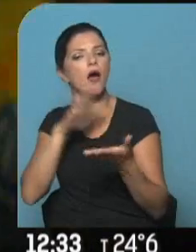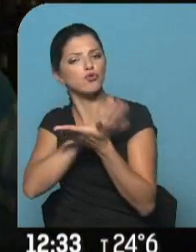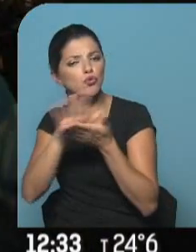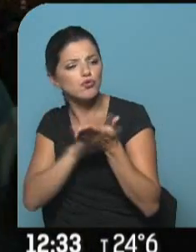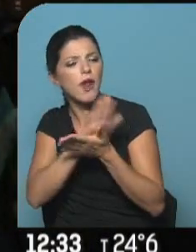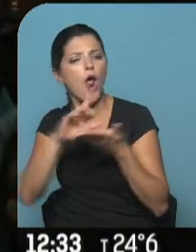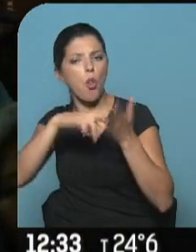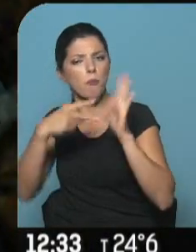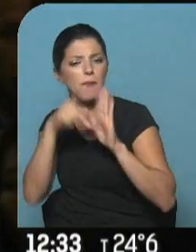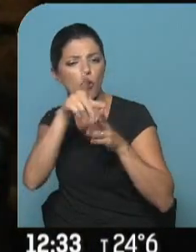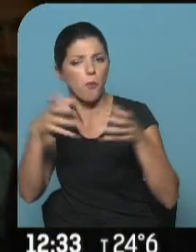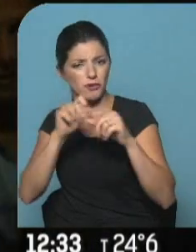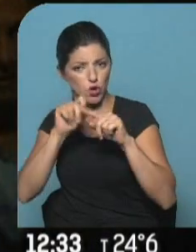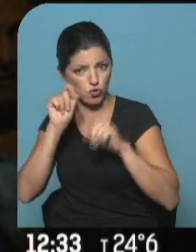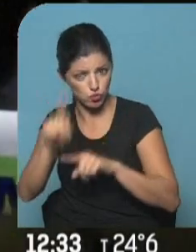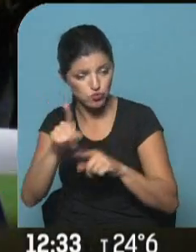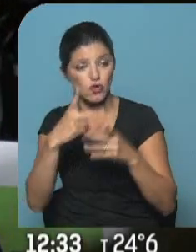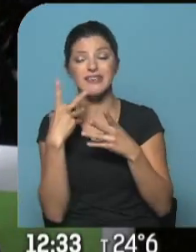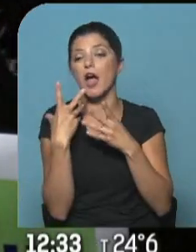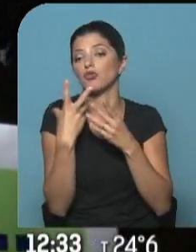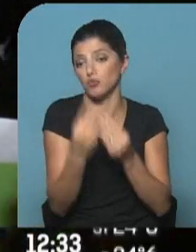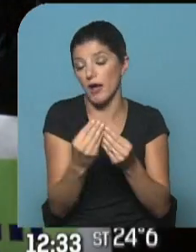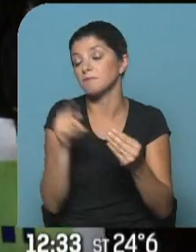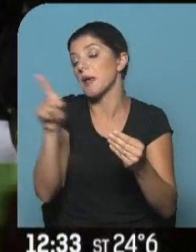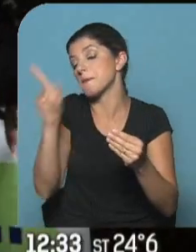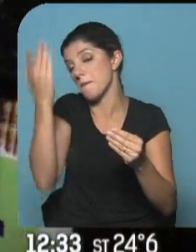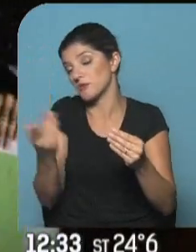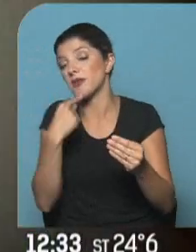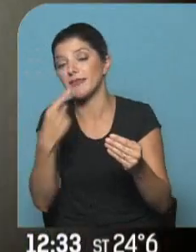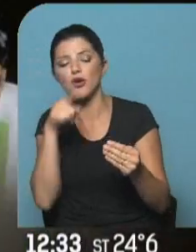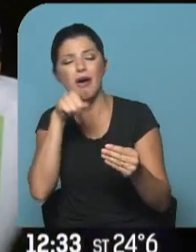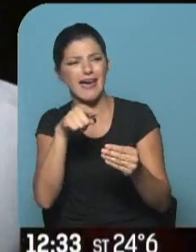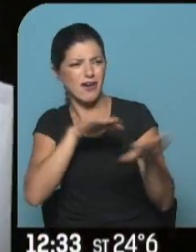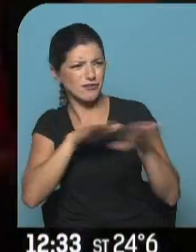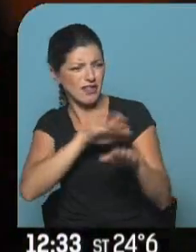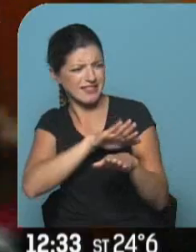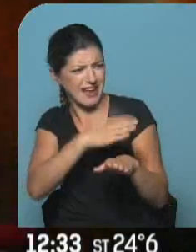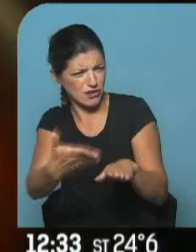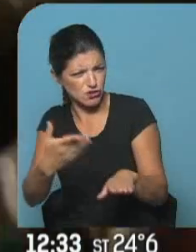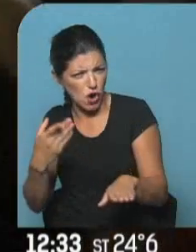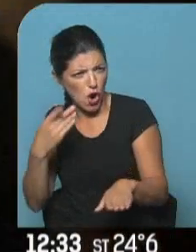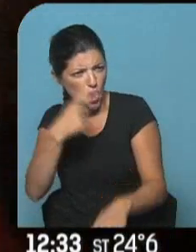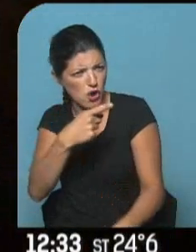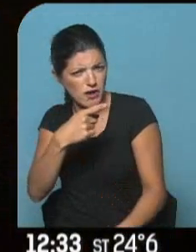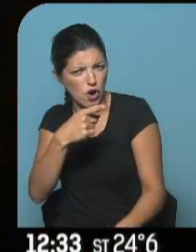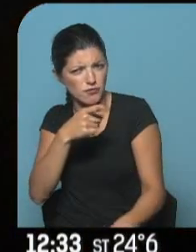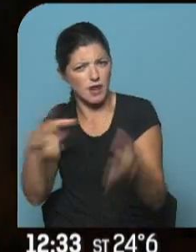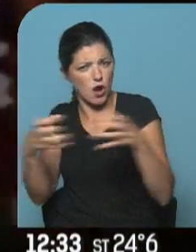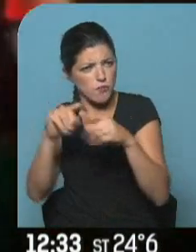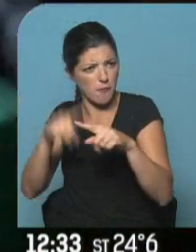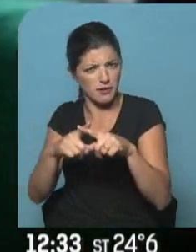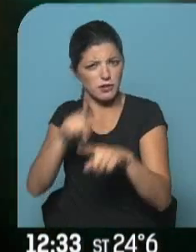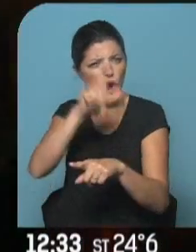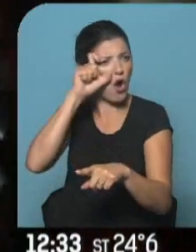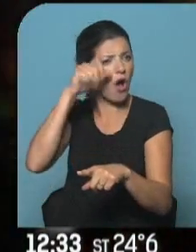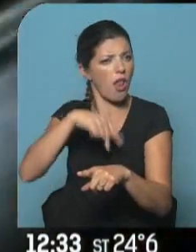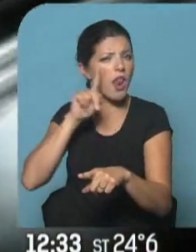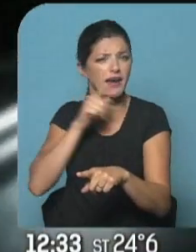Alianza País, y rescatarlo, según sus propias palabras, de lo que considera una traición de su sucesor, Lenín Moreno.